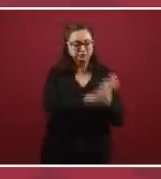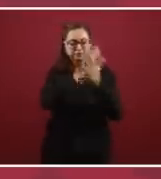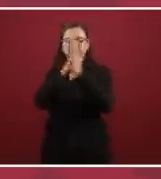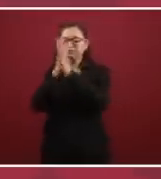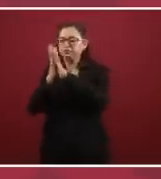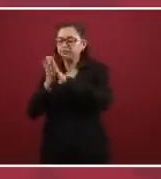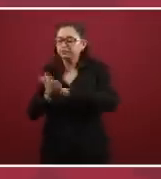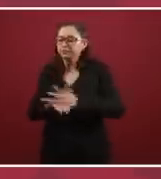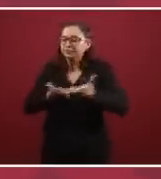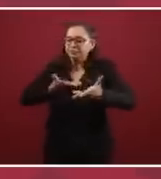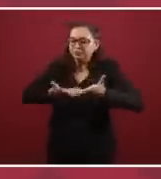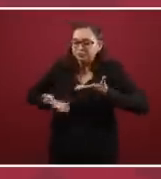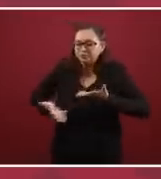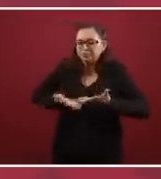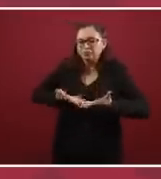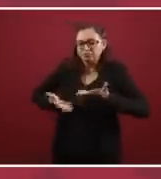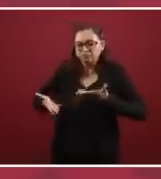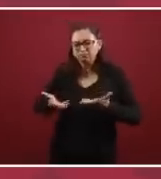Y